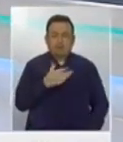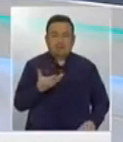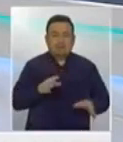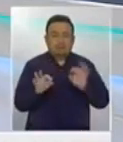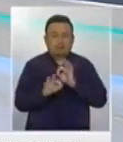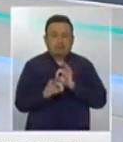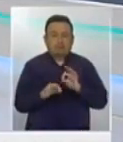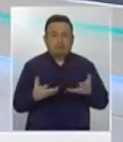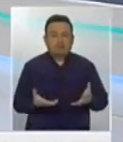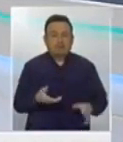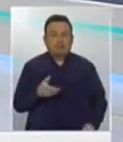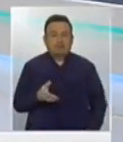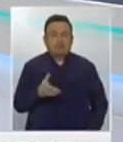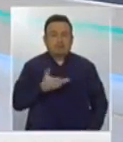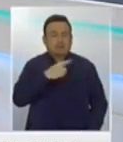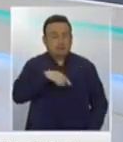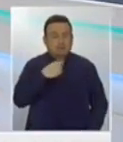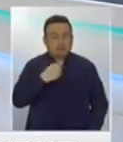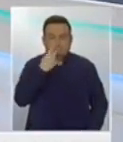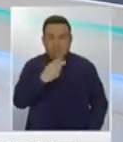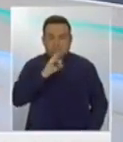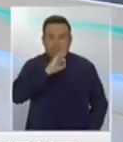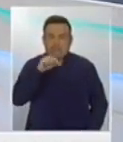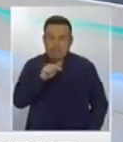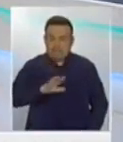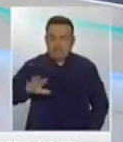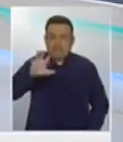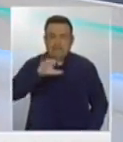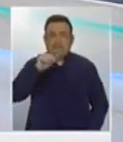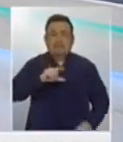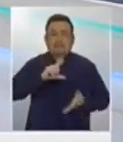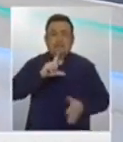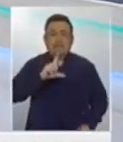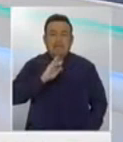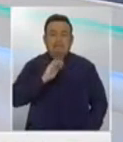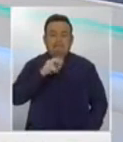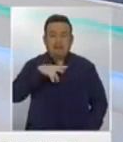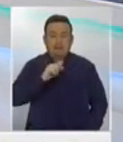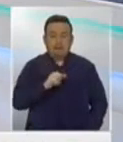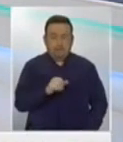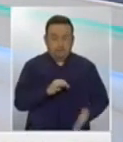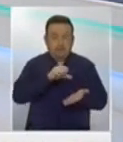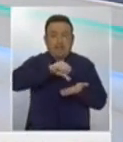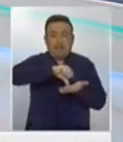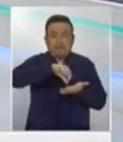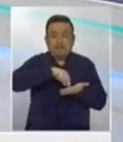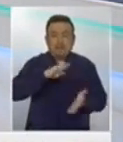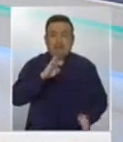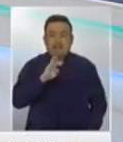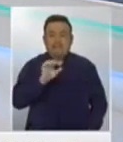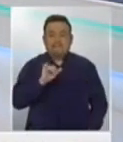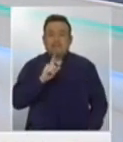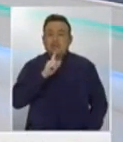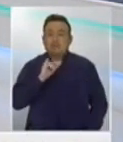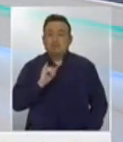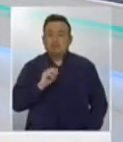de geografía, ¿verdad?, para que la gente lo tenga muy claro. Esto es el Líbano, aquí está Beirut, la capital, que es donde